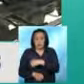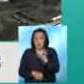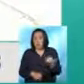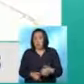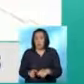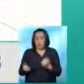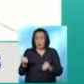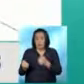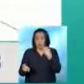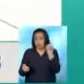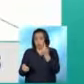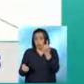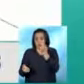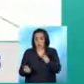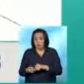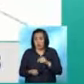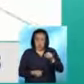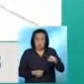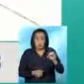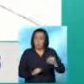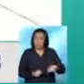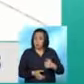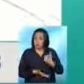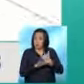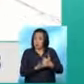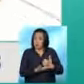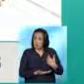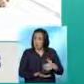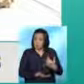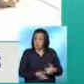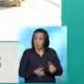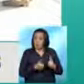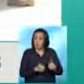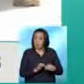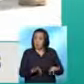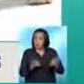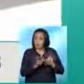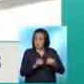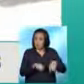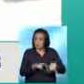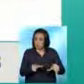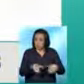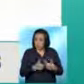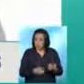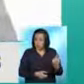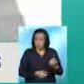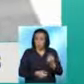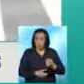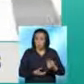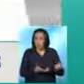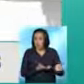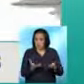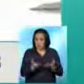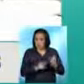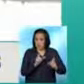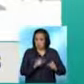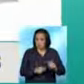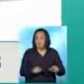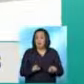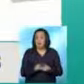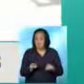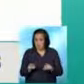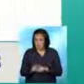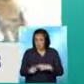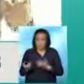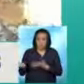una ambulancia. Definitivamente esta es una ayuda que está siendo de mucha utilidad en esta zona. No solamente sirve para evacuación de pasajeros, sino